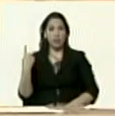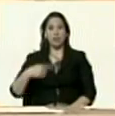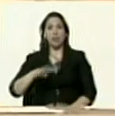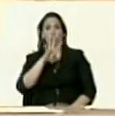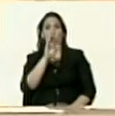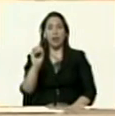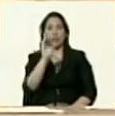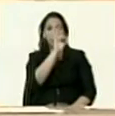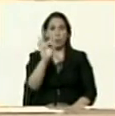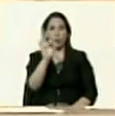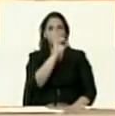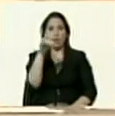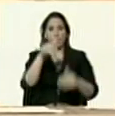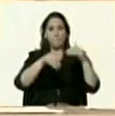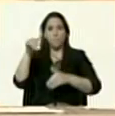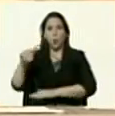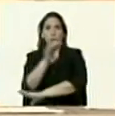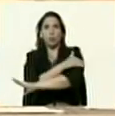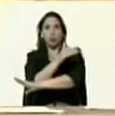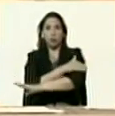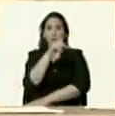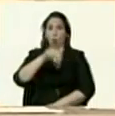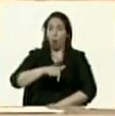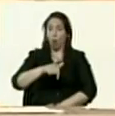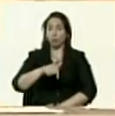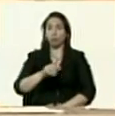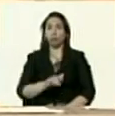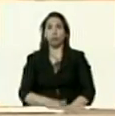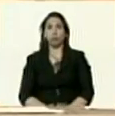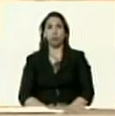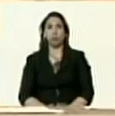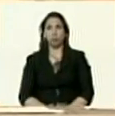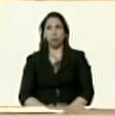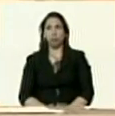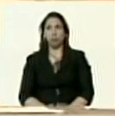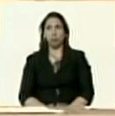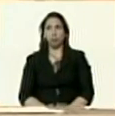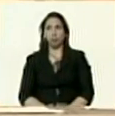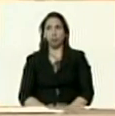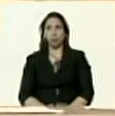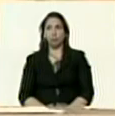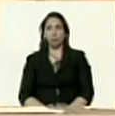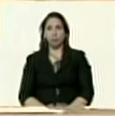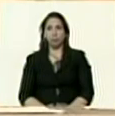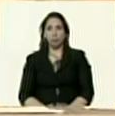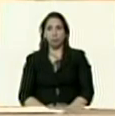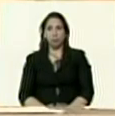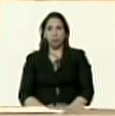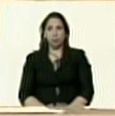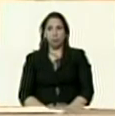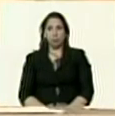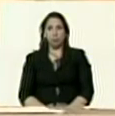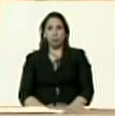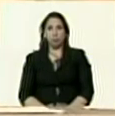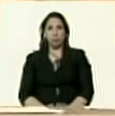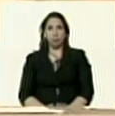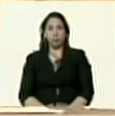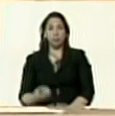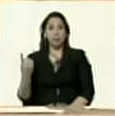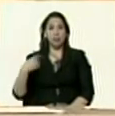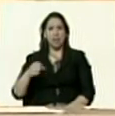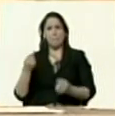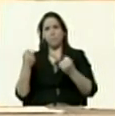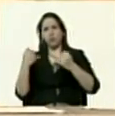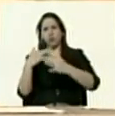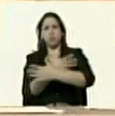40% del voto opositor hoy por hoy. Sí, sacaron varios millones de votos